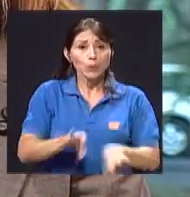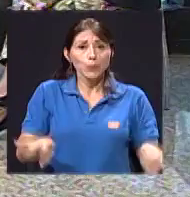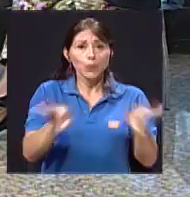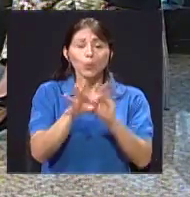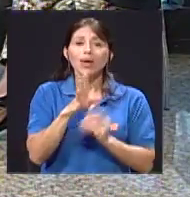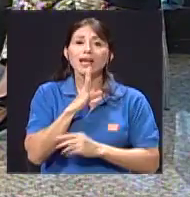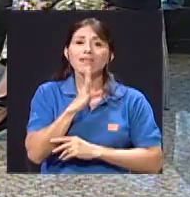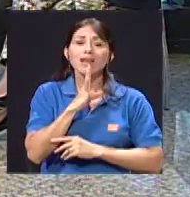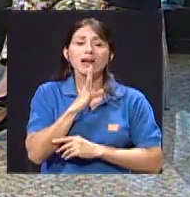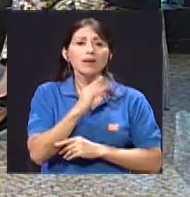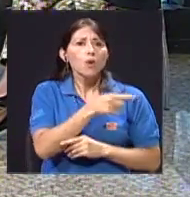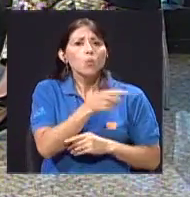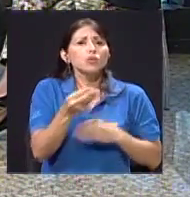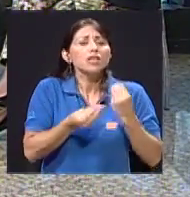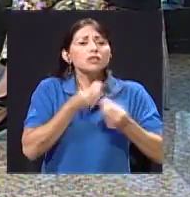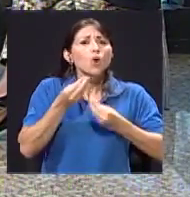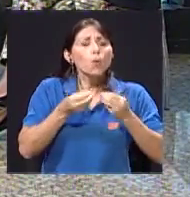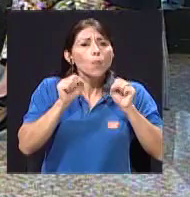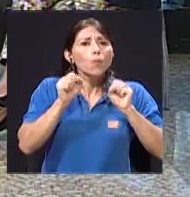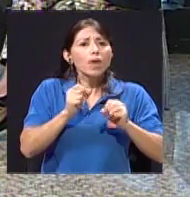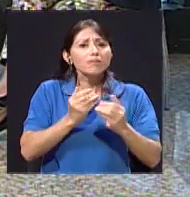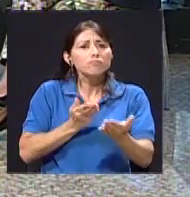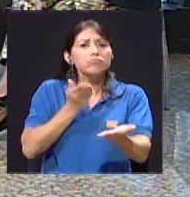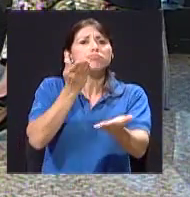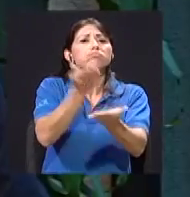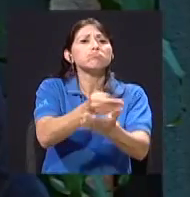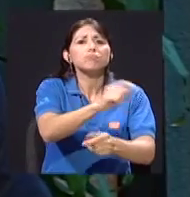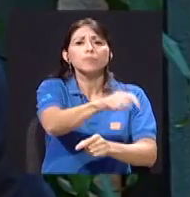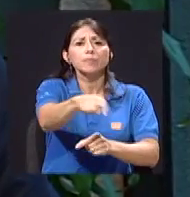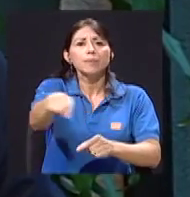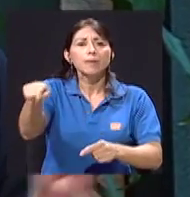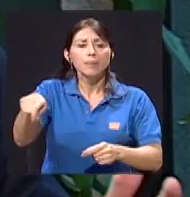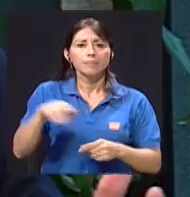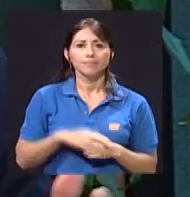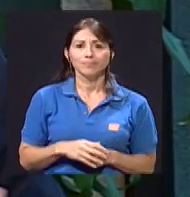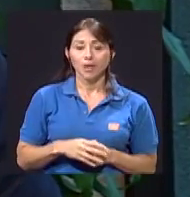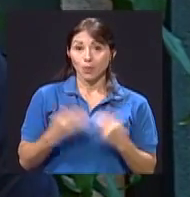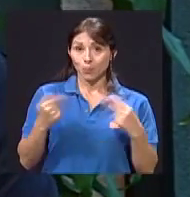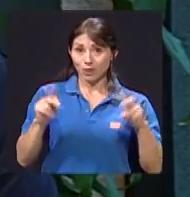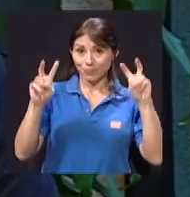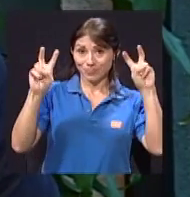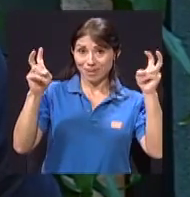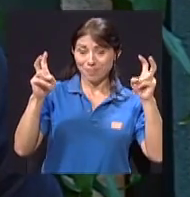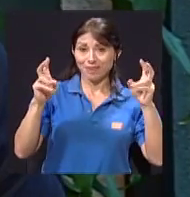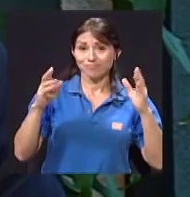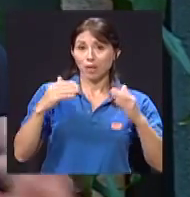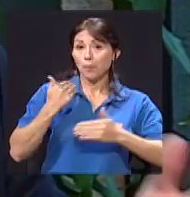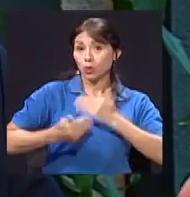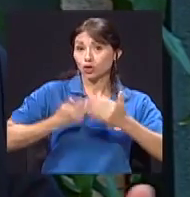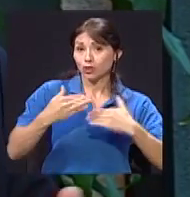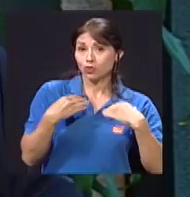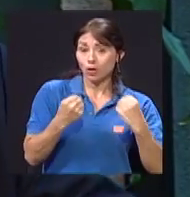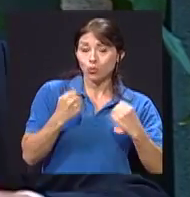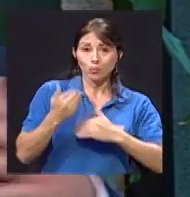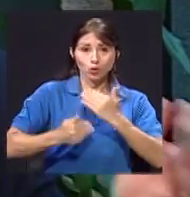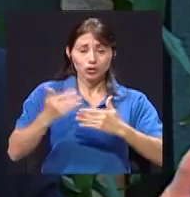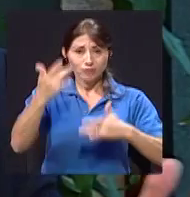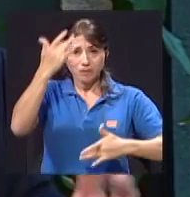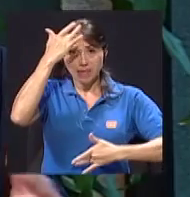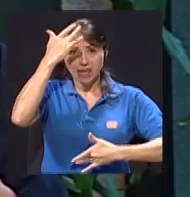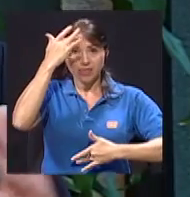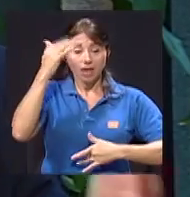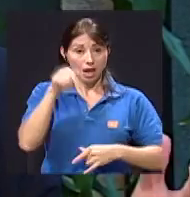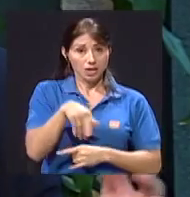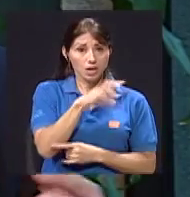entonces cómo es que ustedes pueden llegar a esas poblaciones. Bueno, los temas, los procesos, salud, enfermedad, al igual que en el país, pues en el resto